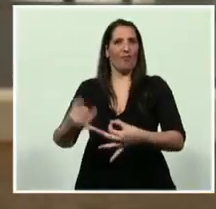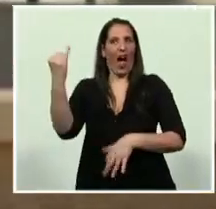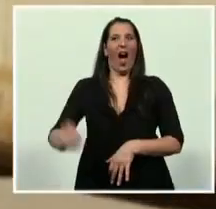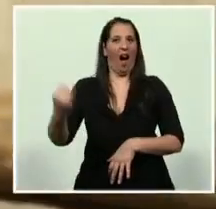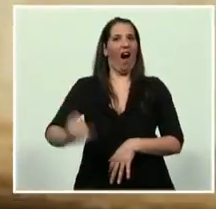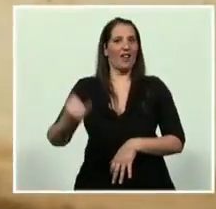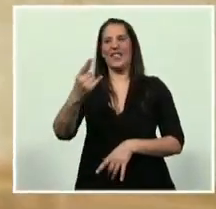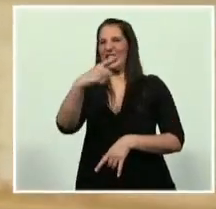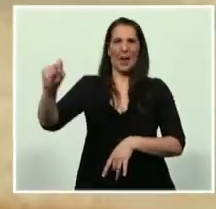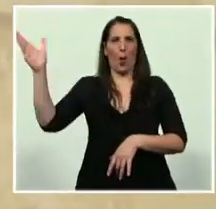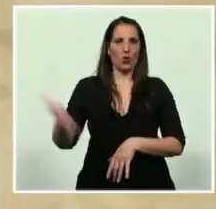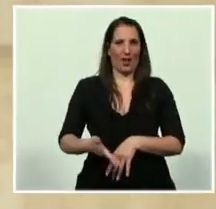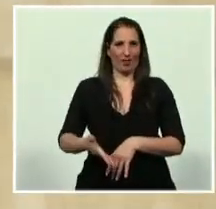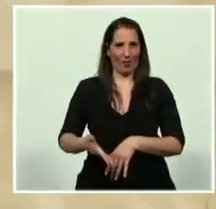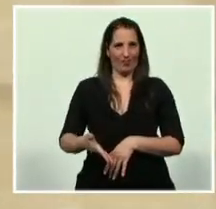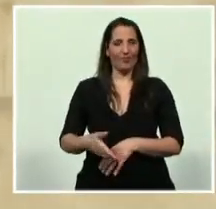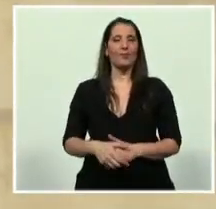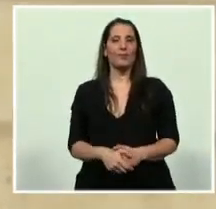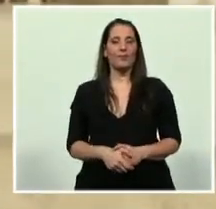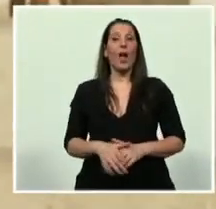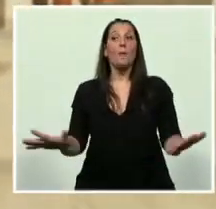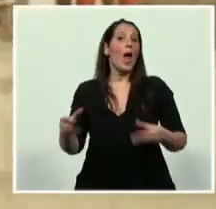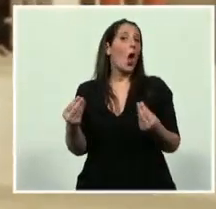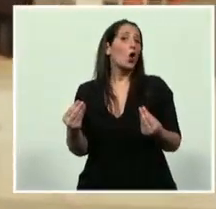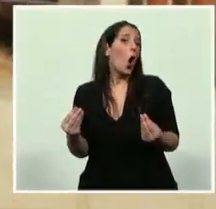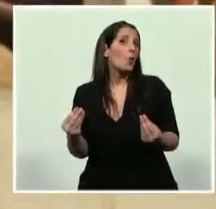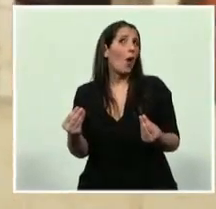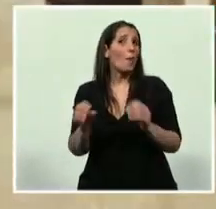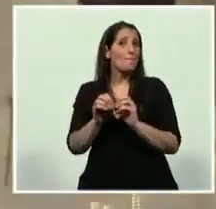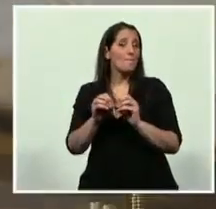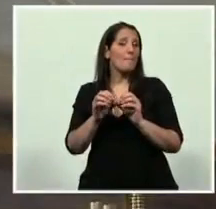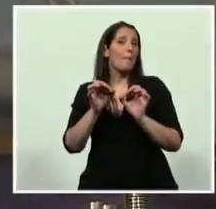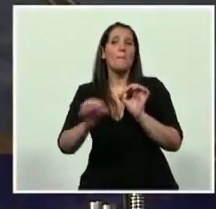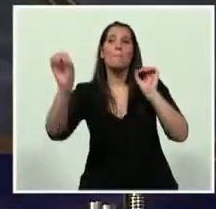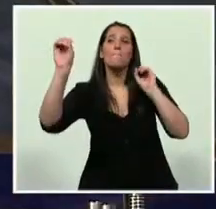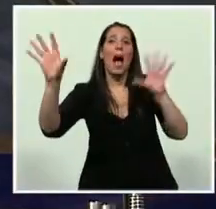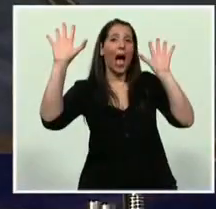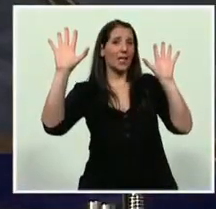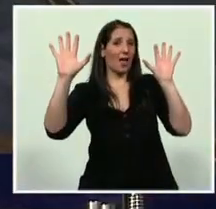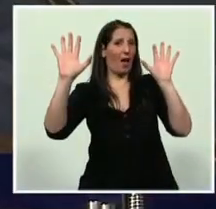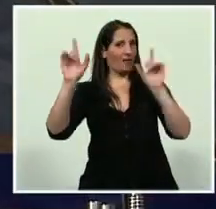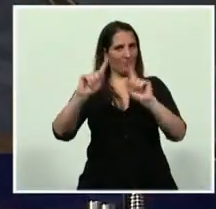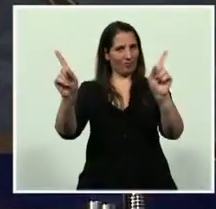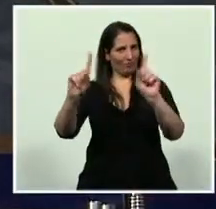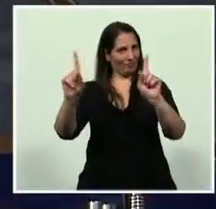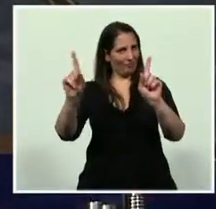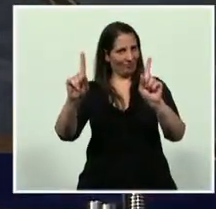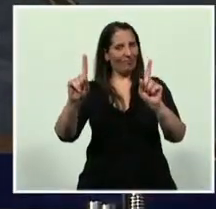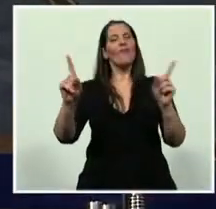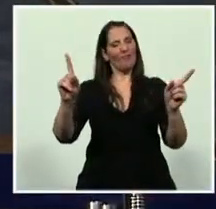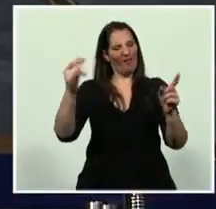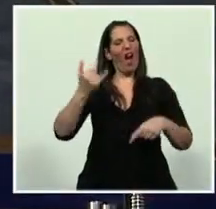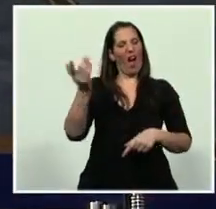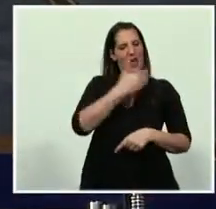porque, como repito, no fue magia. Al contrario, fue